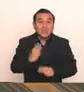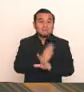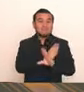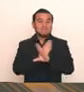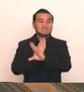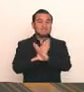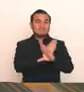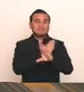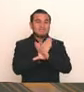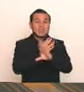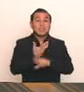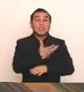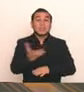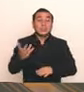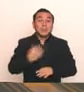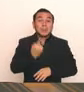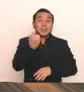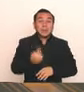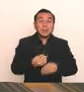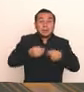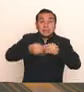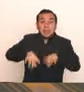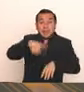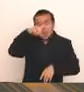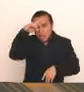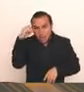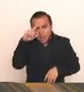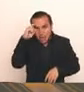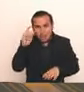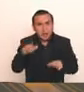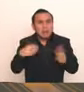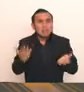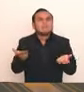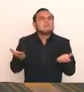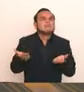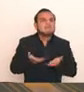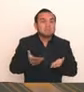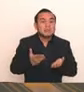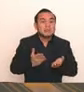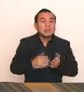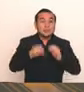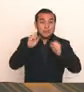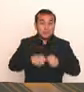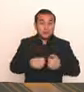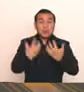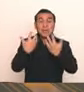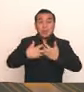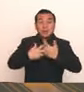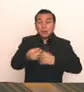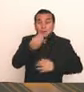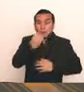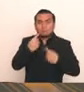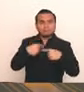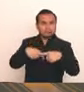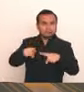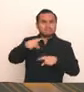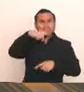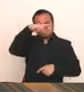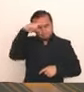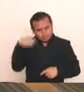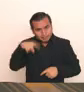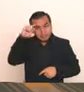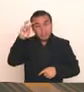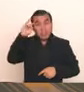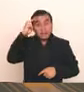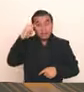tratar de detener una parte del desempleo y que no lleguen niveles históricos tratar de salvar las cadenas de producción de alimentos y pensar en algún día volver a tener